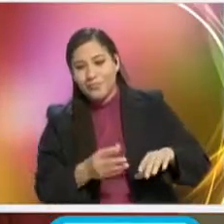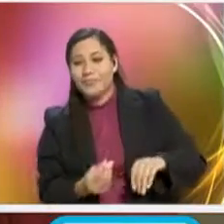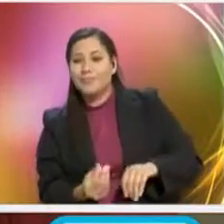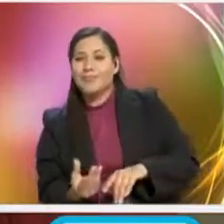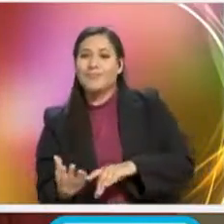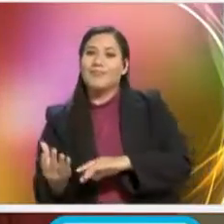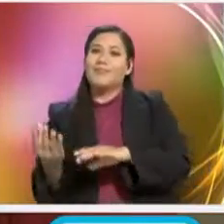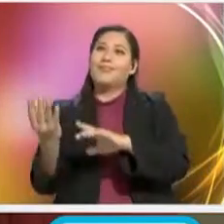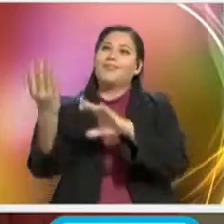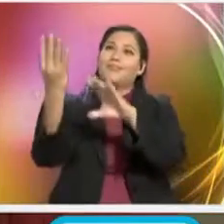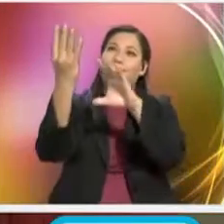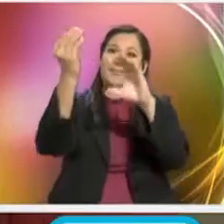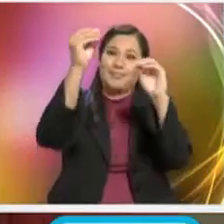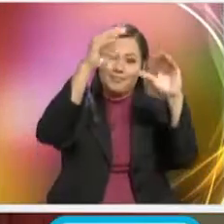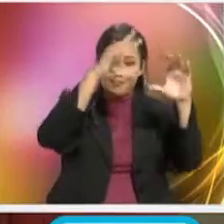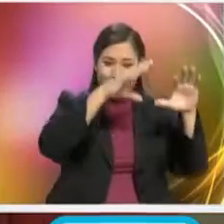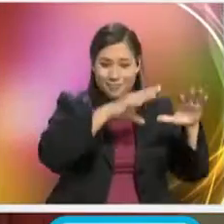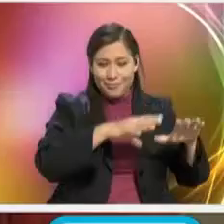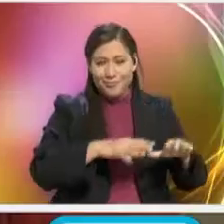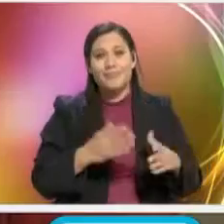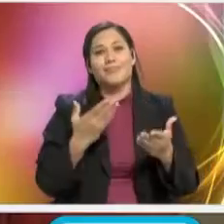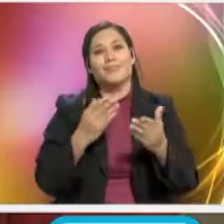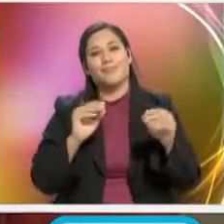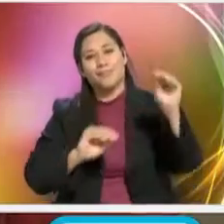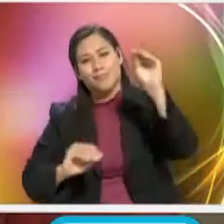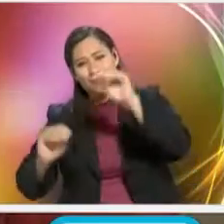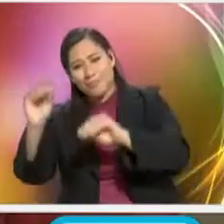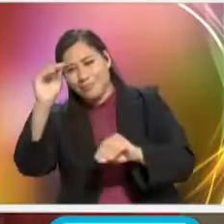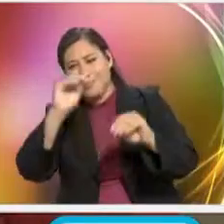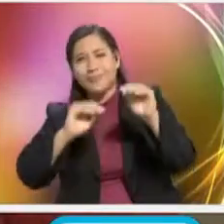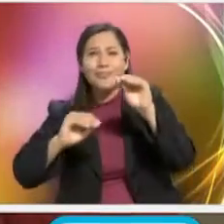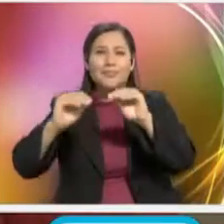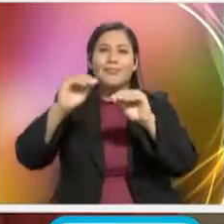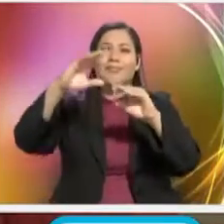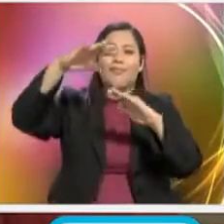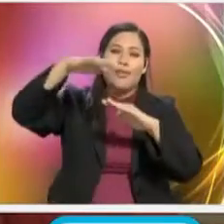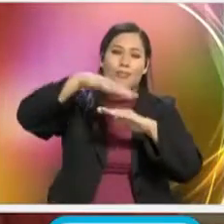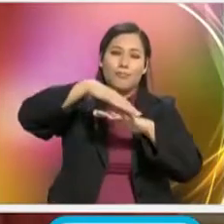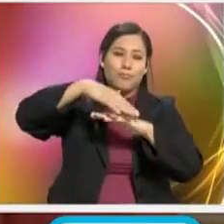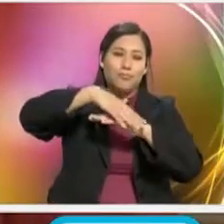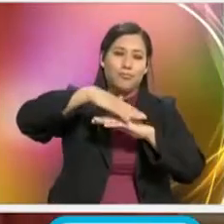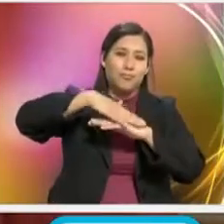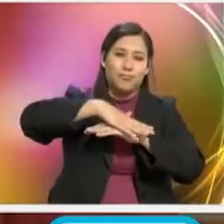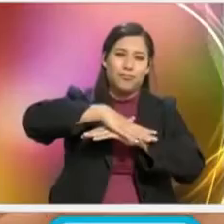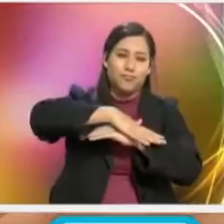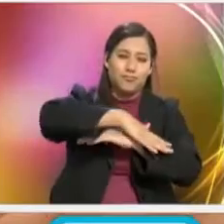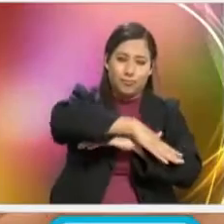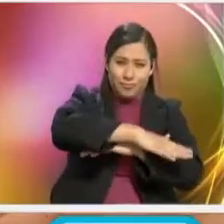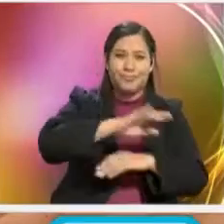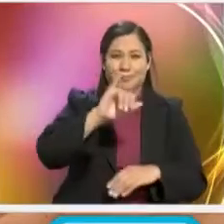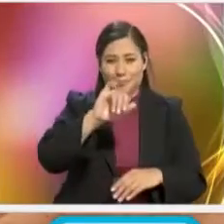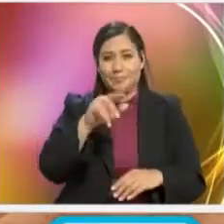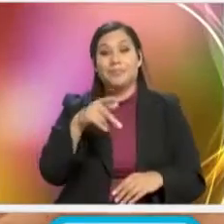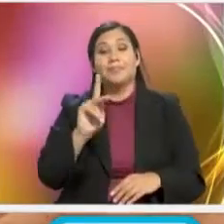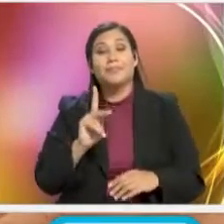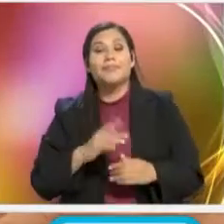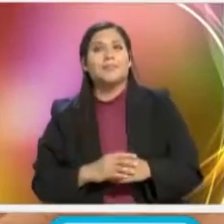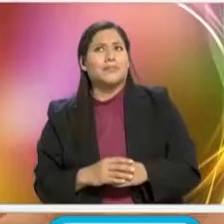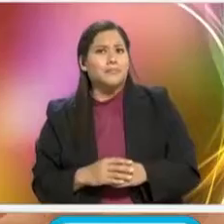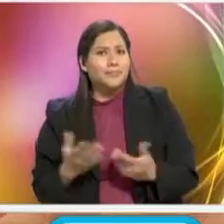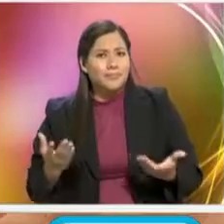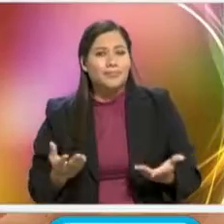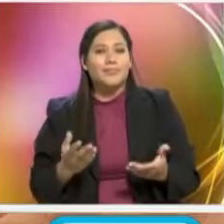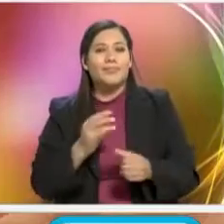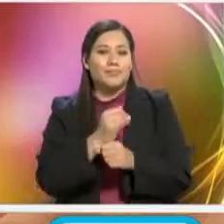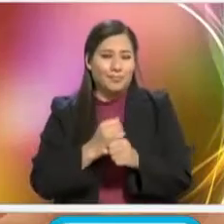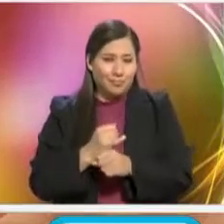cae. Bueno, pero Las hoy... montañas. Las montañas, ¿no? claro, y se filtra. Pero bueno, qué mejor que,